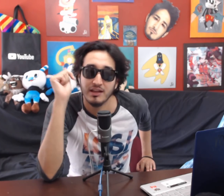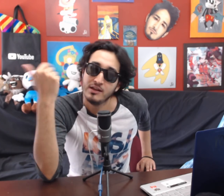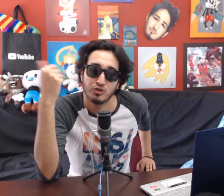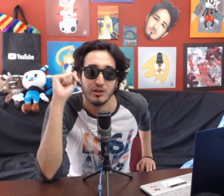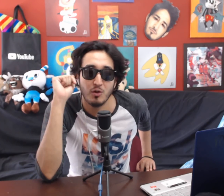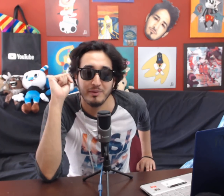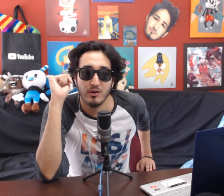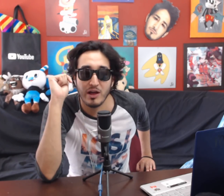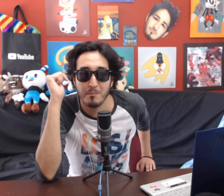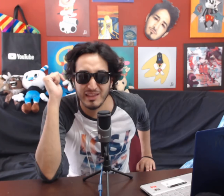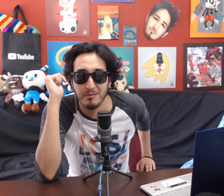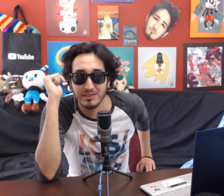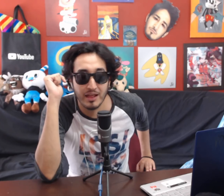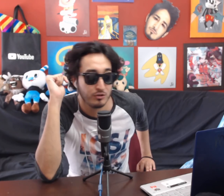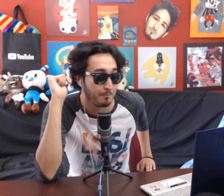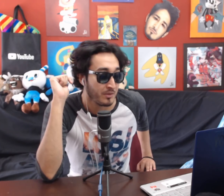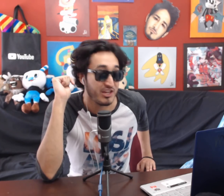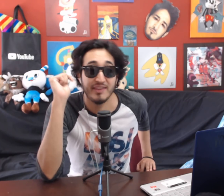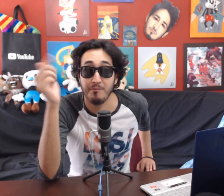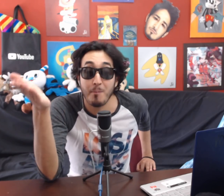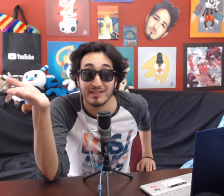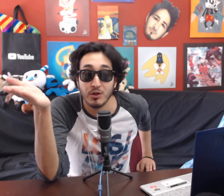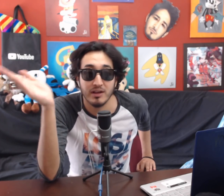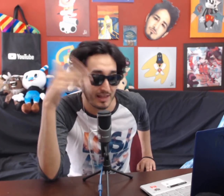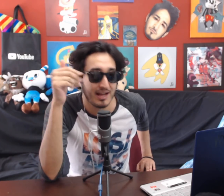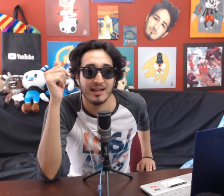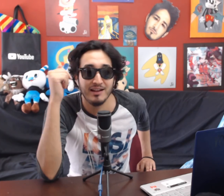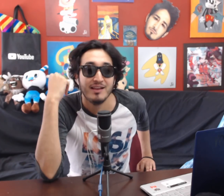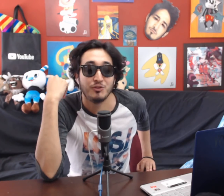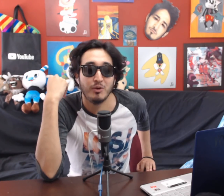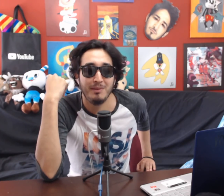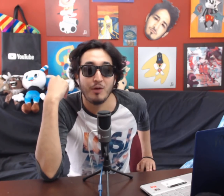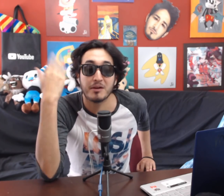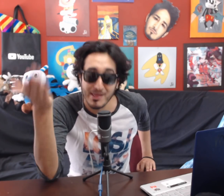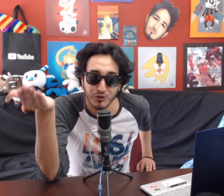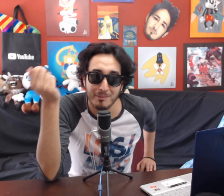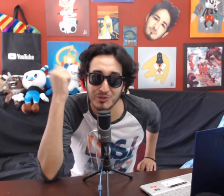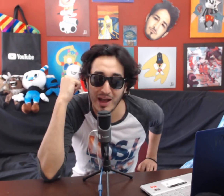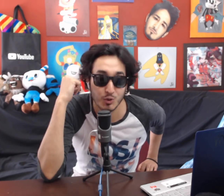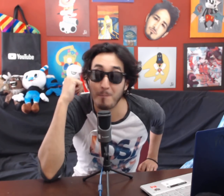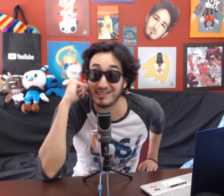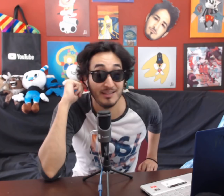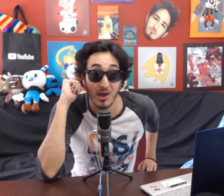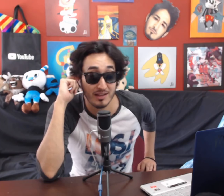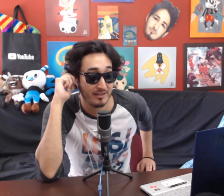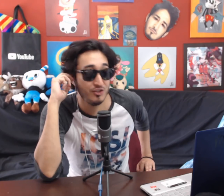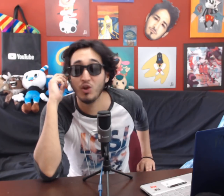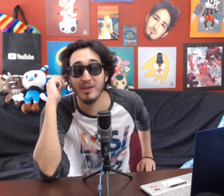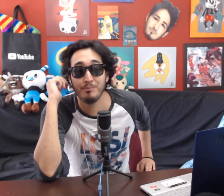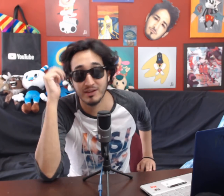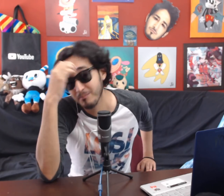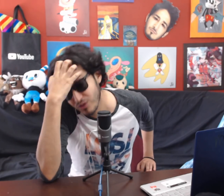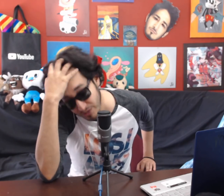10 de la noche con el grupo o la gran pila de invitados chequen el índigo pasado está en el canal estuvo invitado mi hermano no hay pantoja estuvo pasadísimo de lanzar